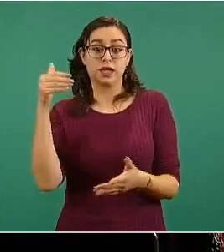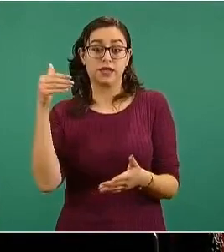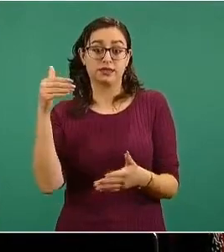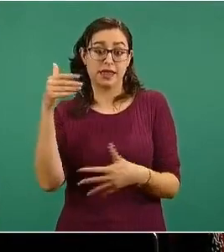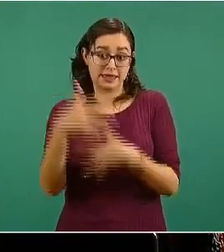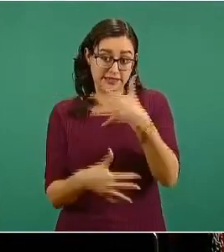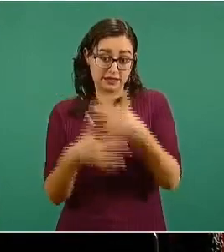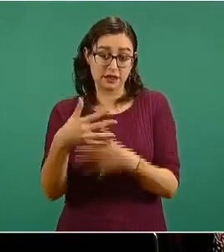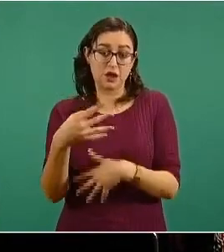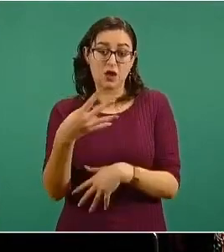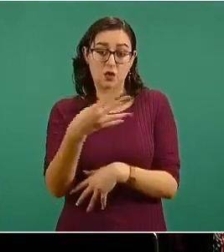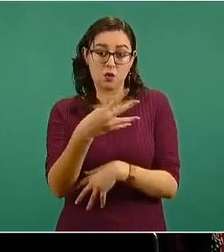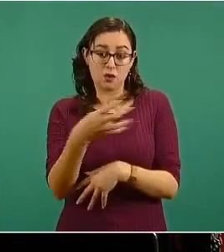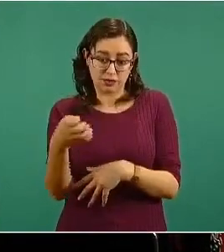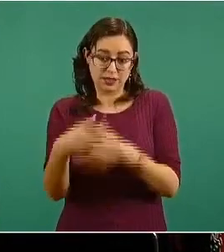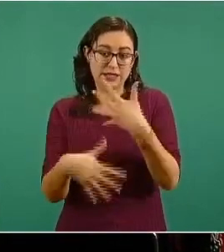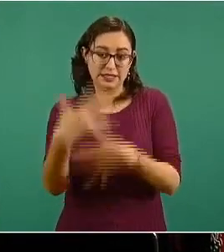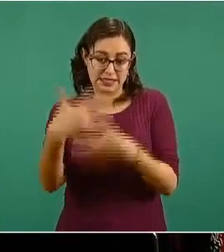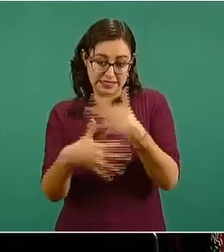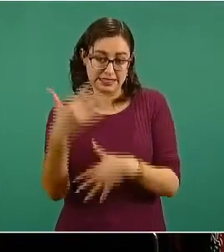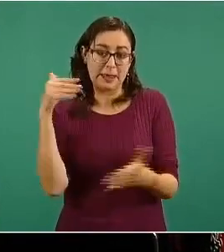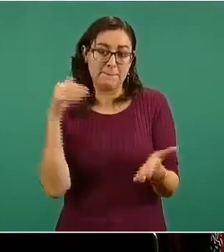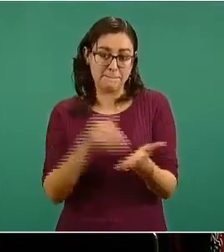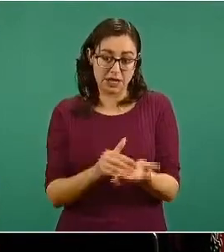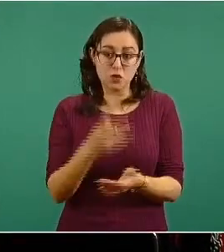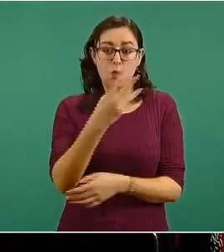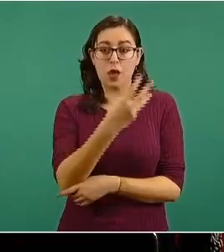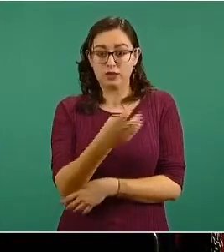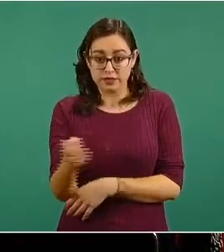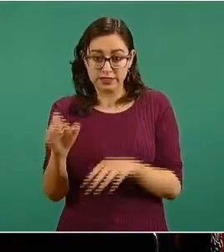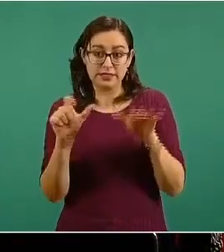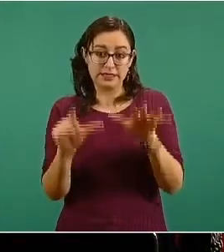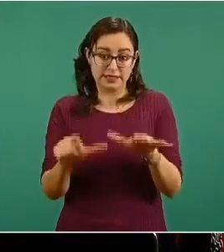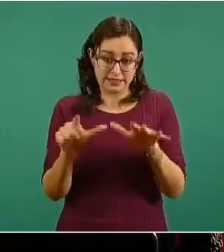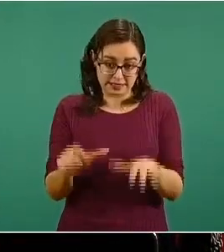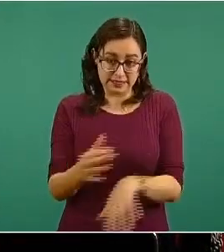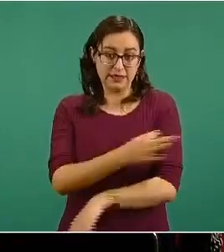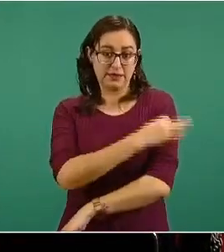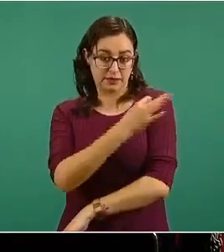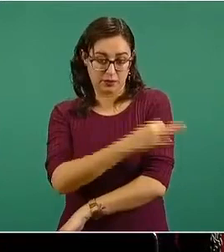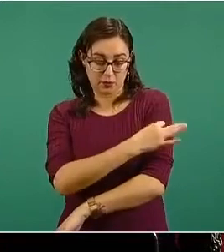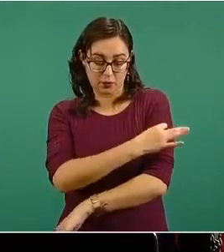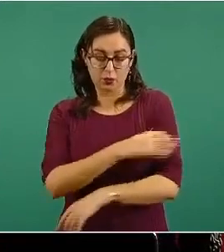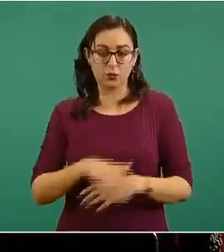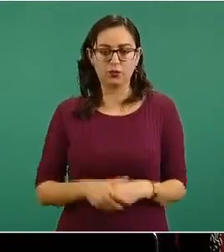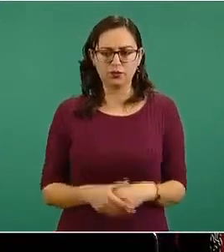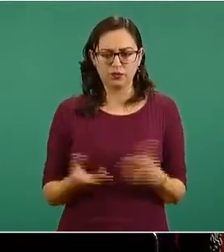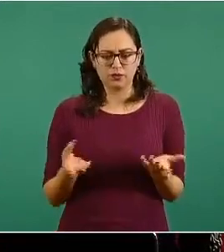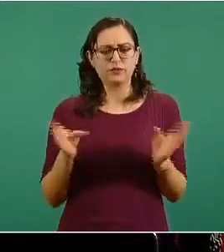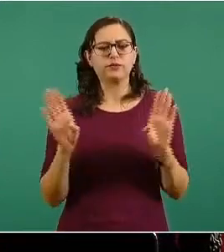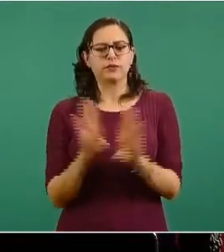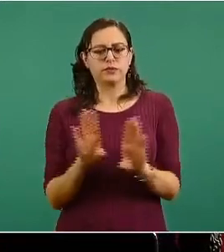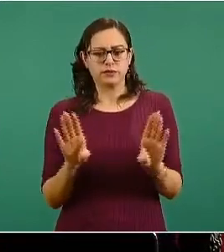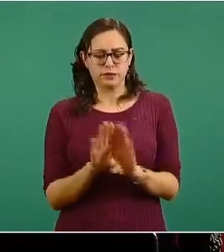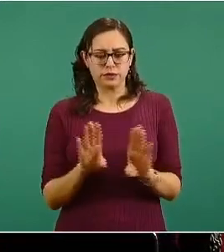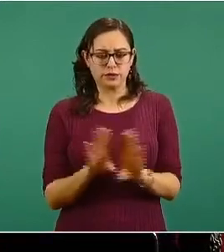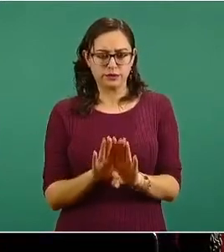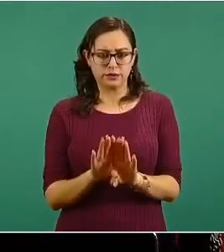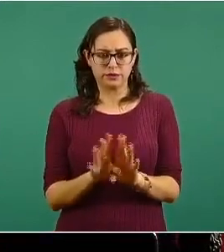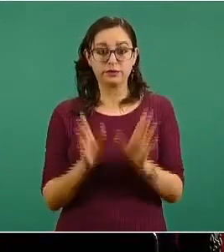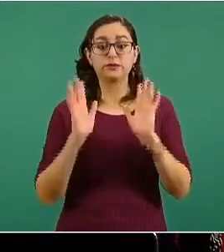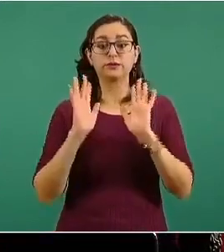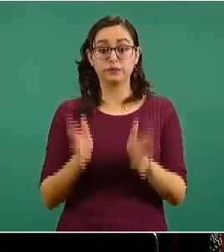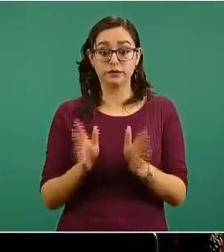415.417 vacunas aplicadas. La siguiente, por favor. ¿Cómo se distribuyen? Ya empezamos a poner las